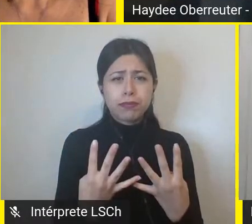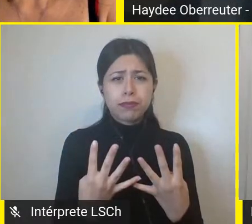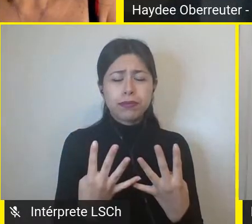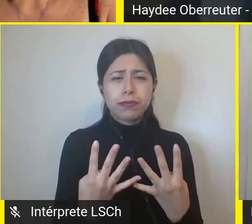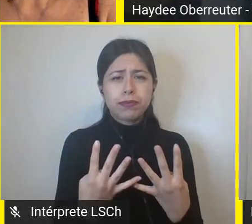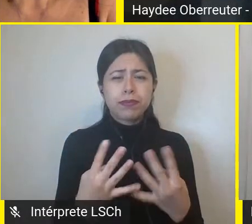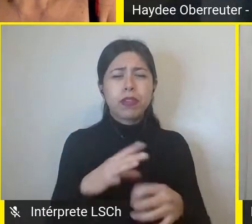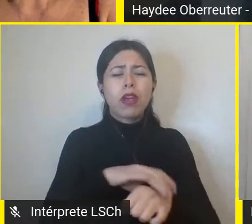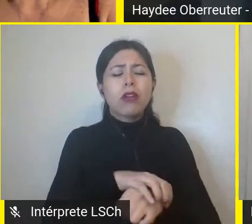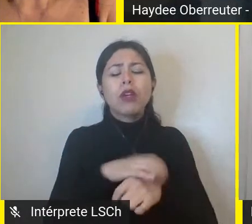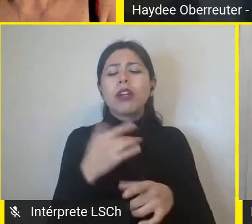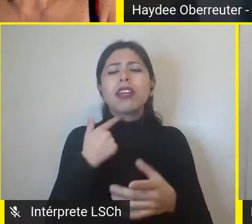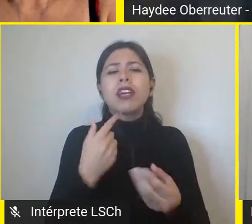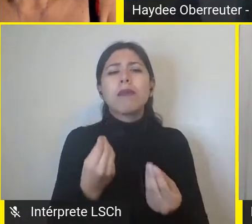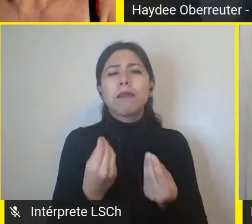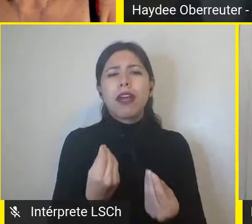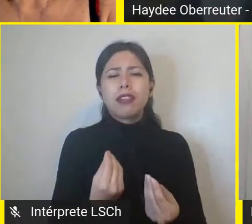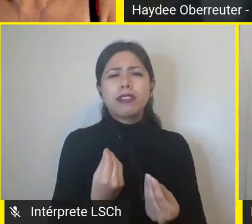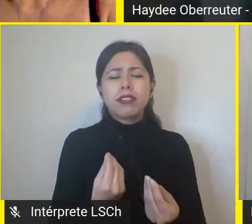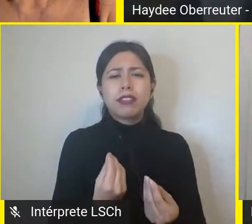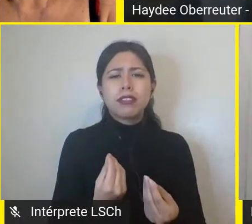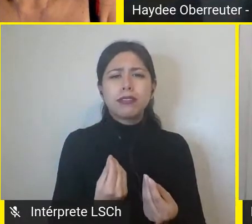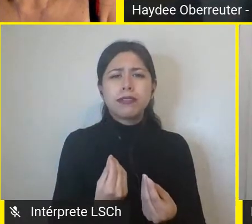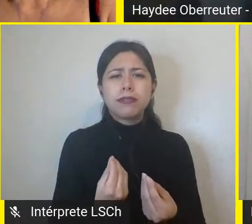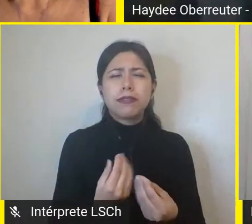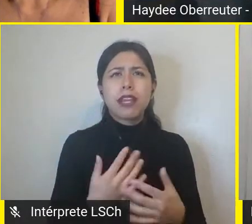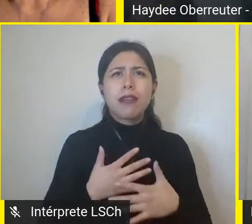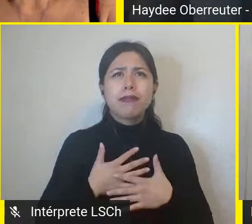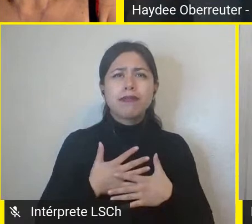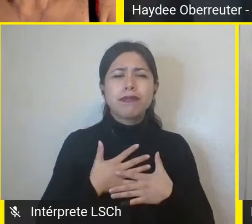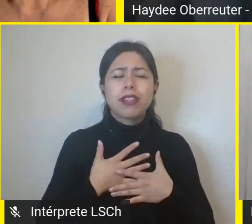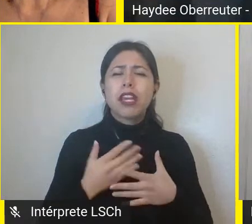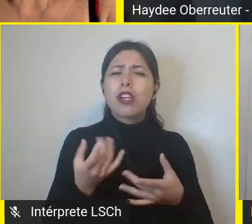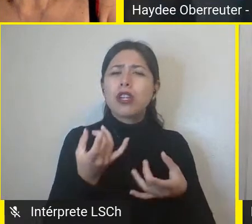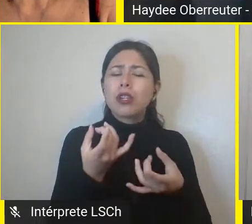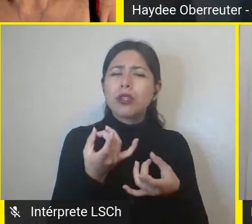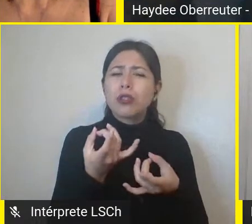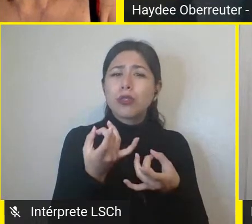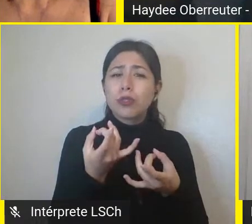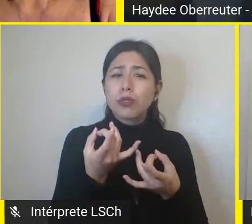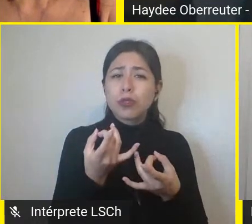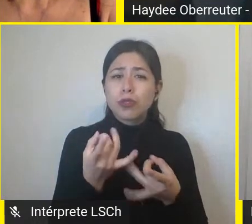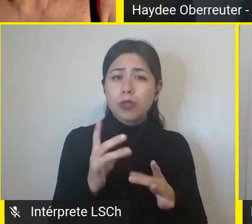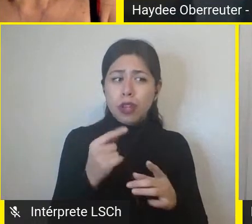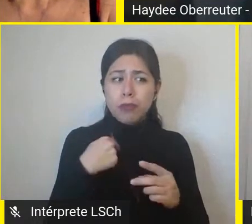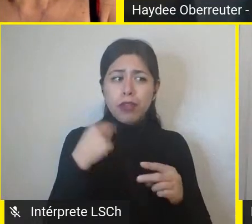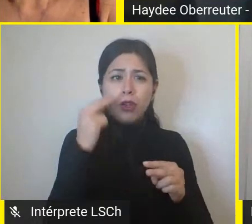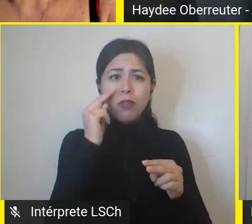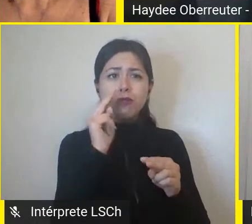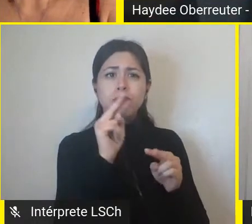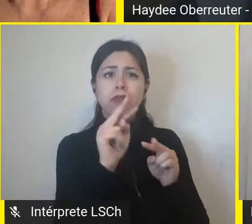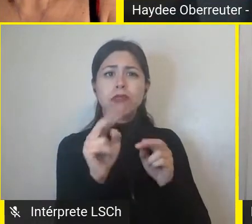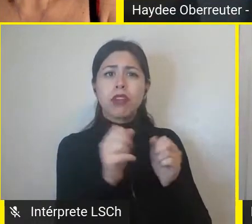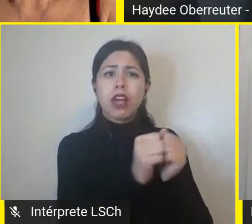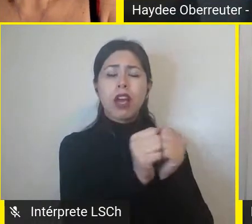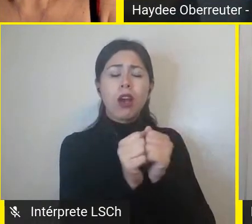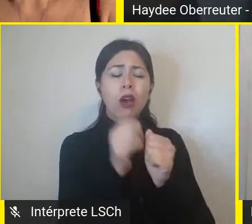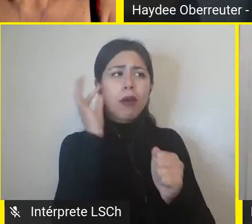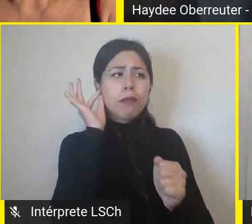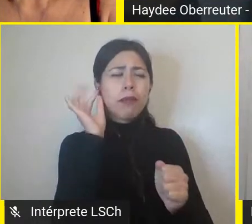lo que me pasa es que la sola experiencia de ver y escuchar a las compañeras